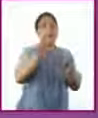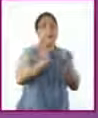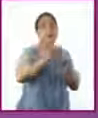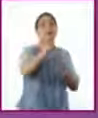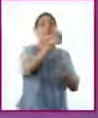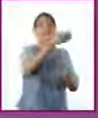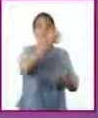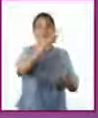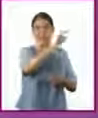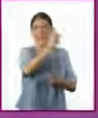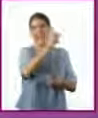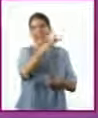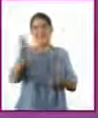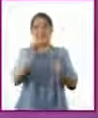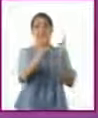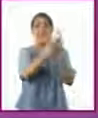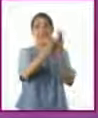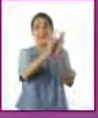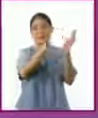biblioteca.